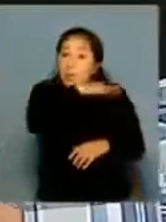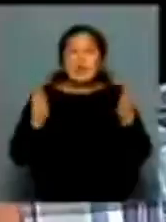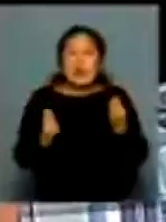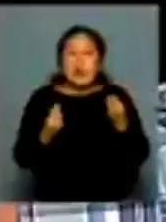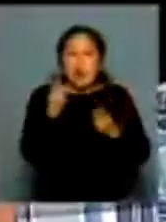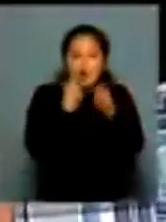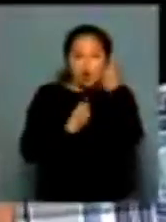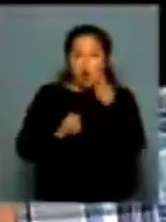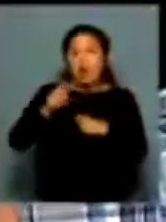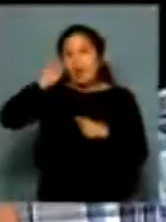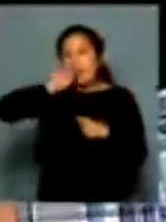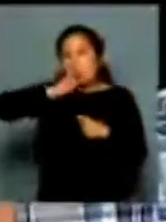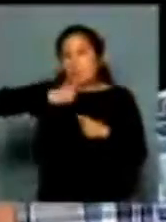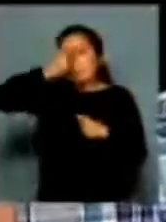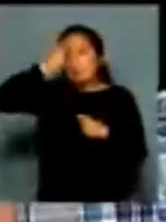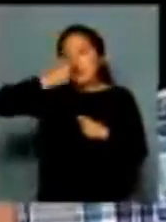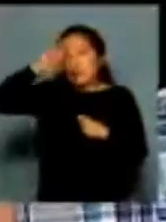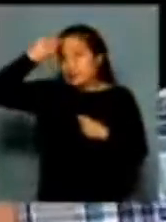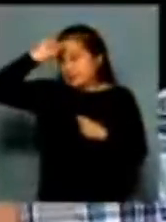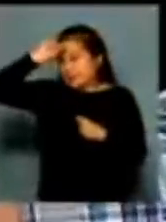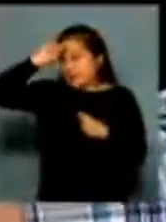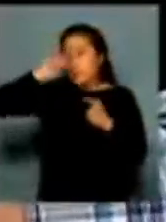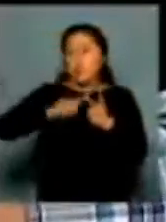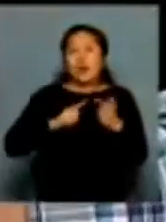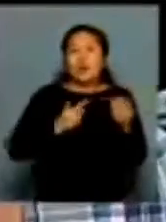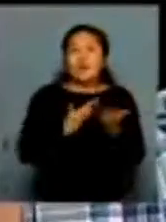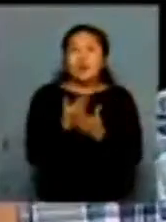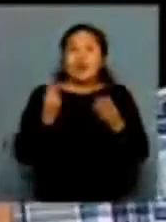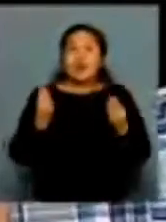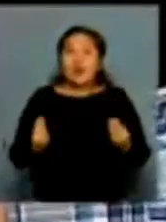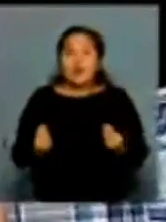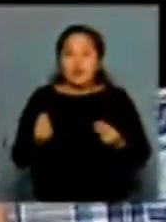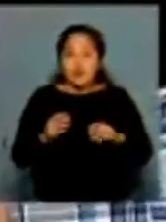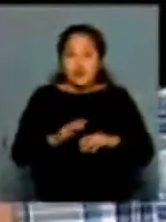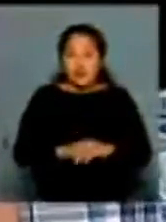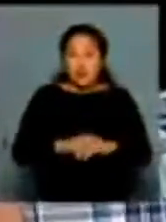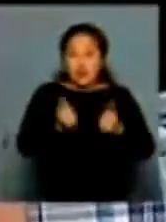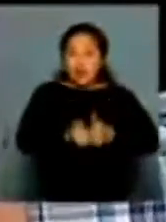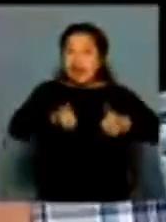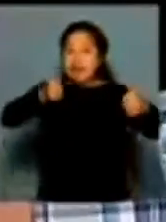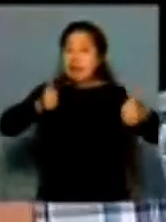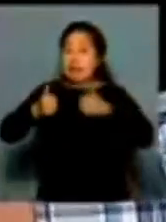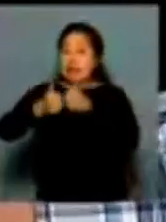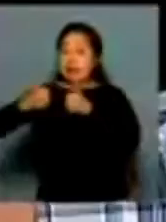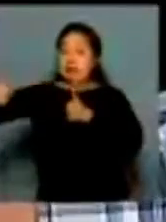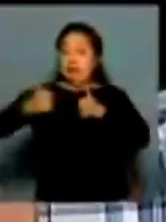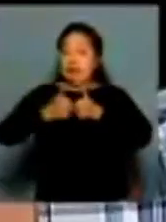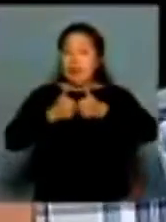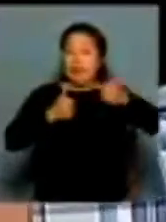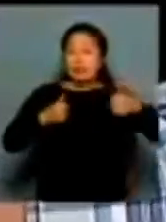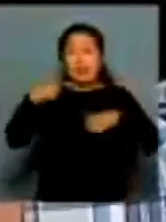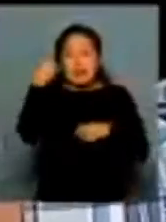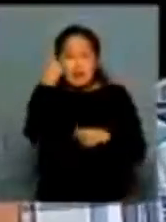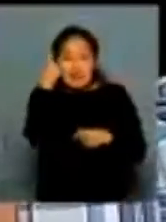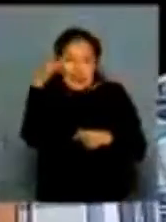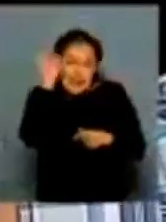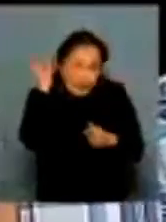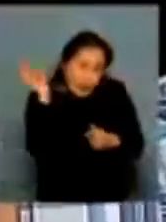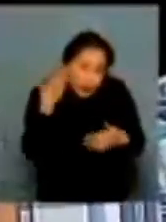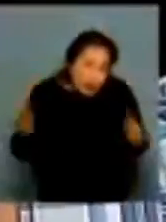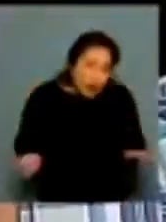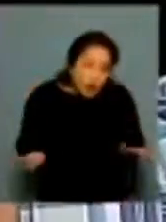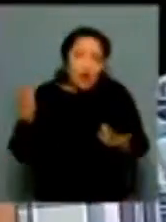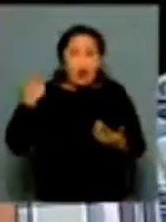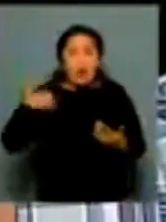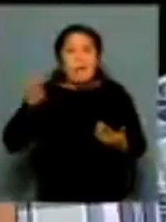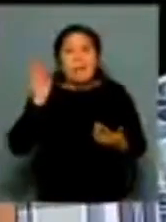habitabilidad controlándonos, digamos, controlando la temperatura, pidiéndonos distancia social, todo lo que, bueno, ya hemos aprendido todos, pero